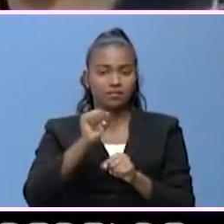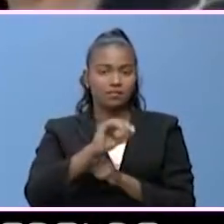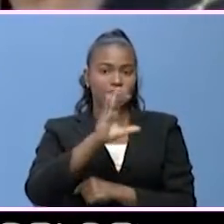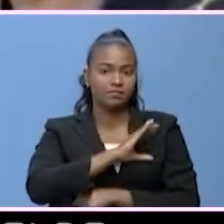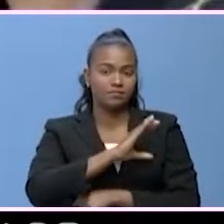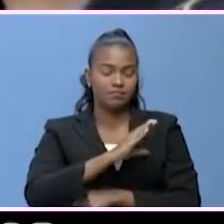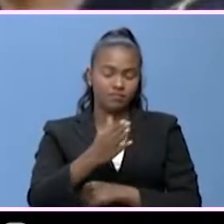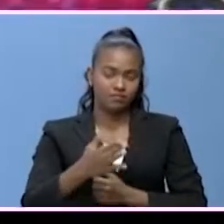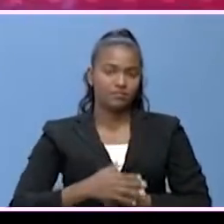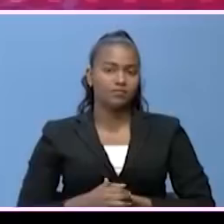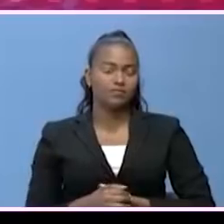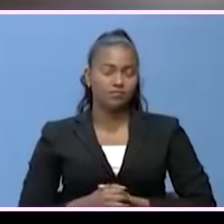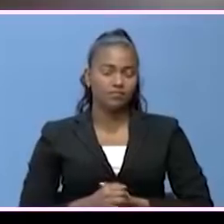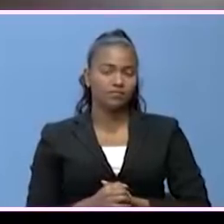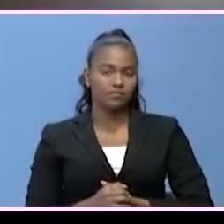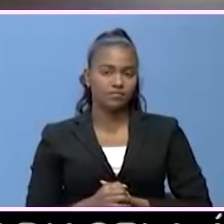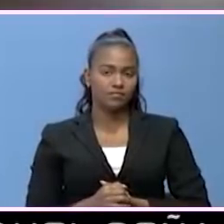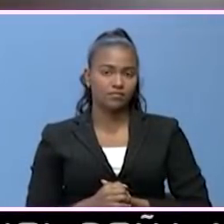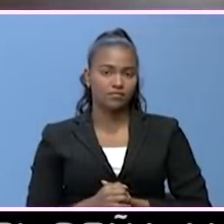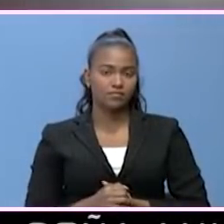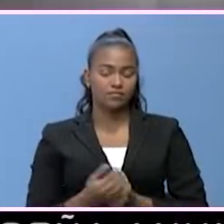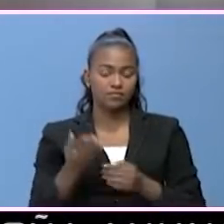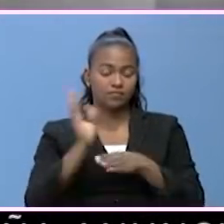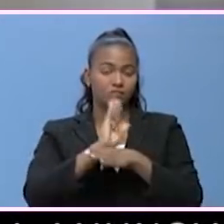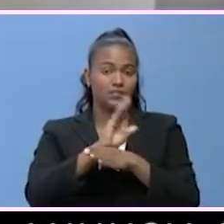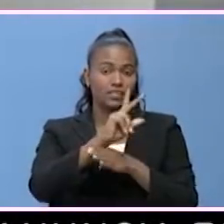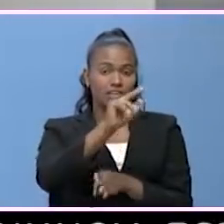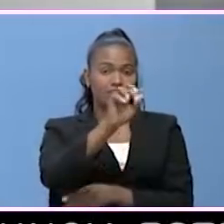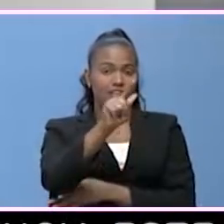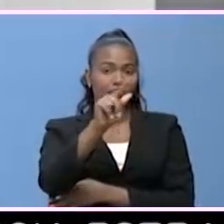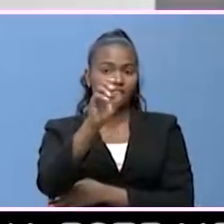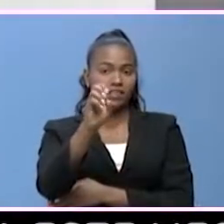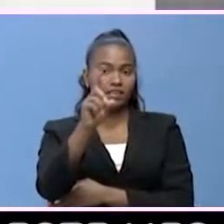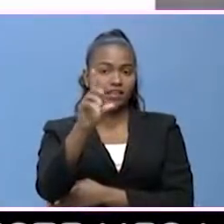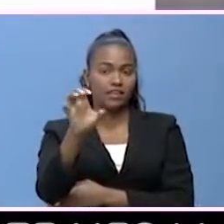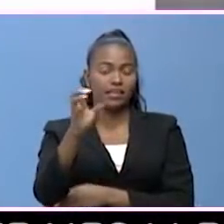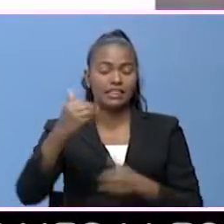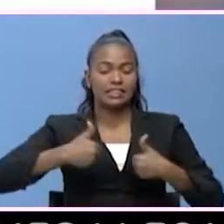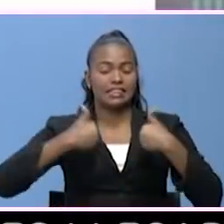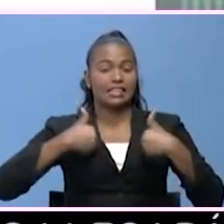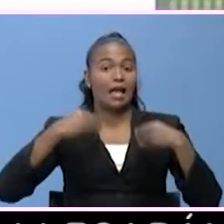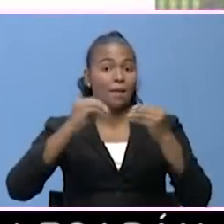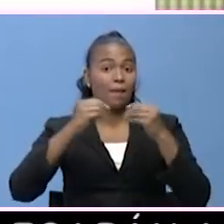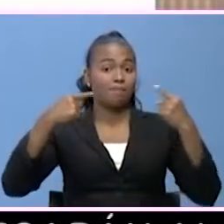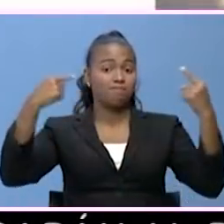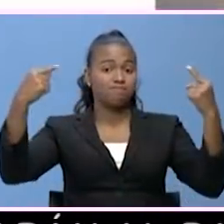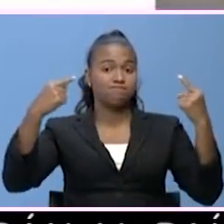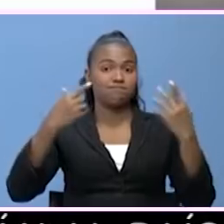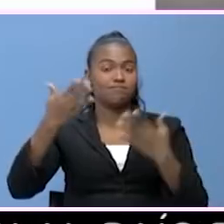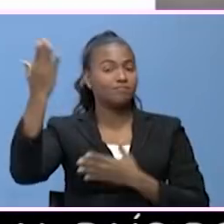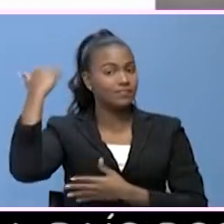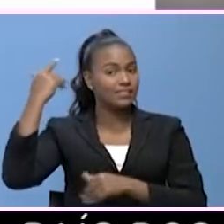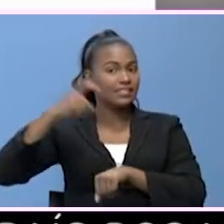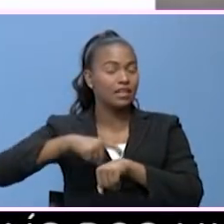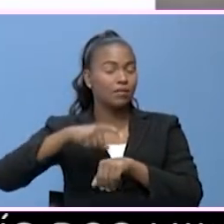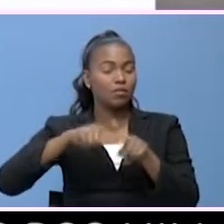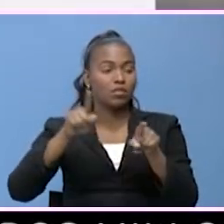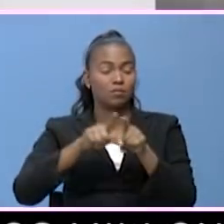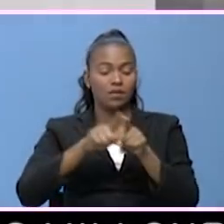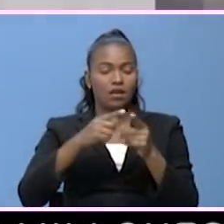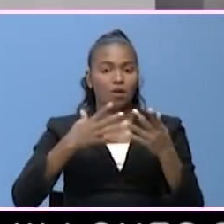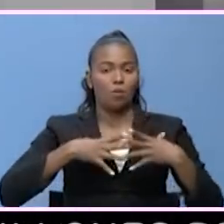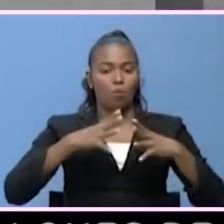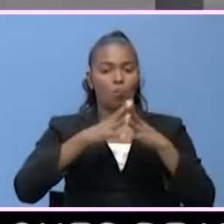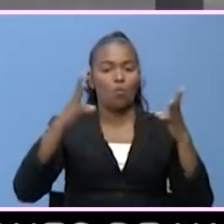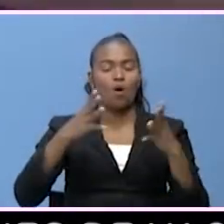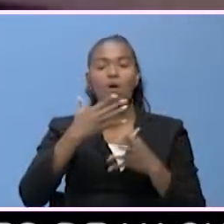Policía Nacional. La serie Rebelde, uno de los fenómenos juveniles más exitosos de todos los tiempos y que conquistó los corazones